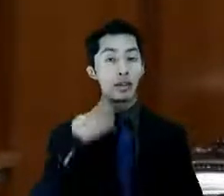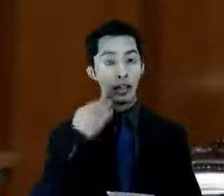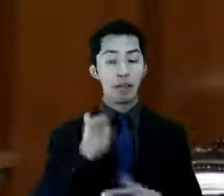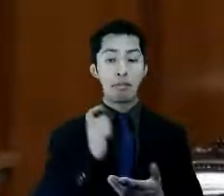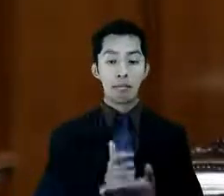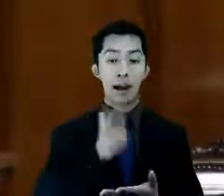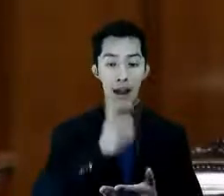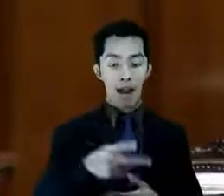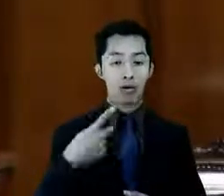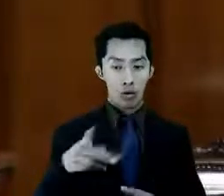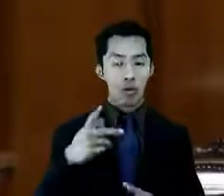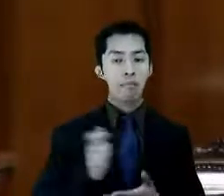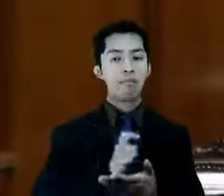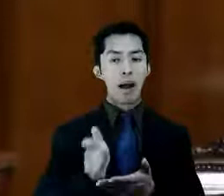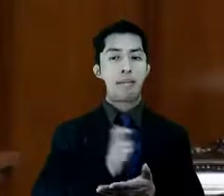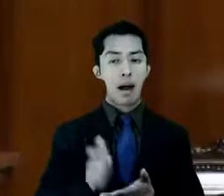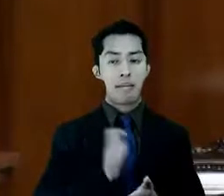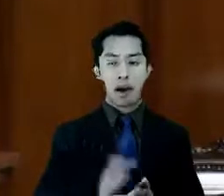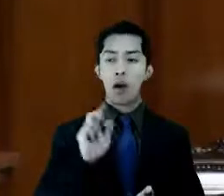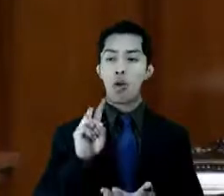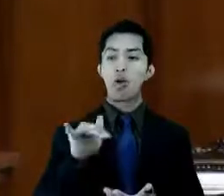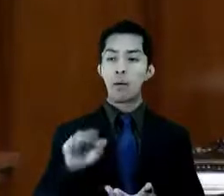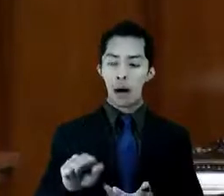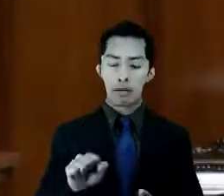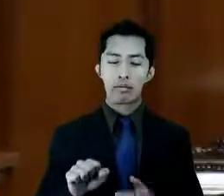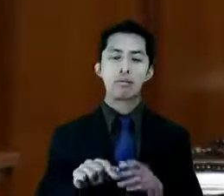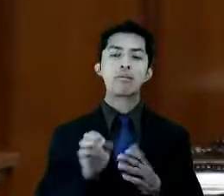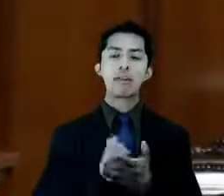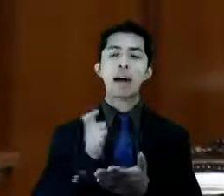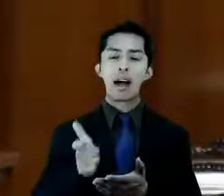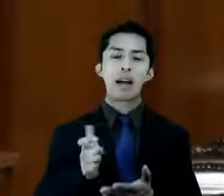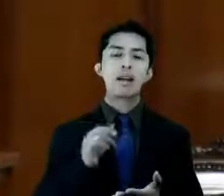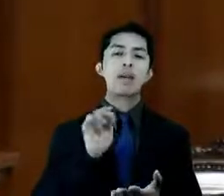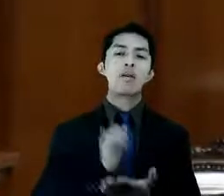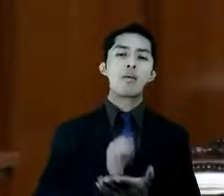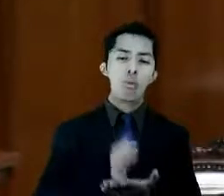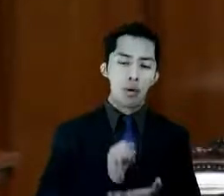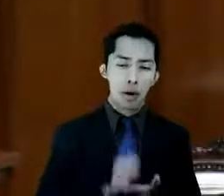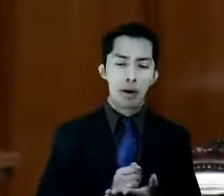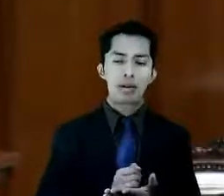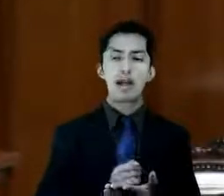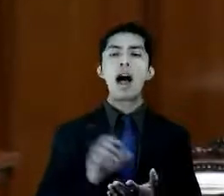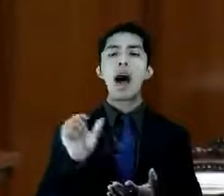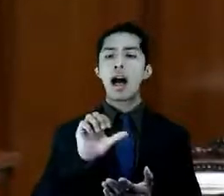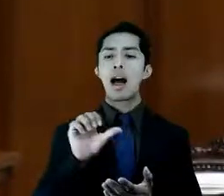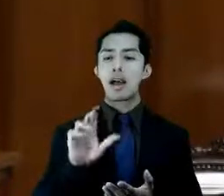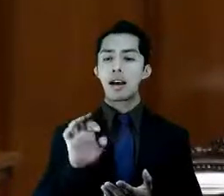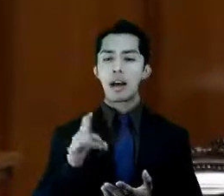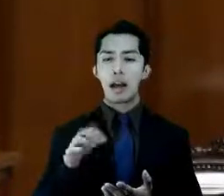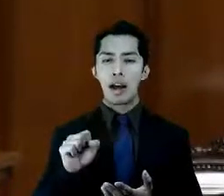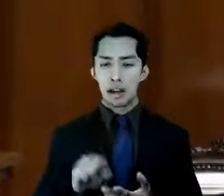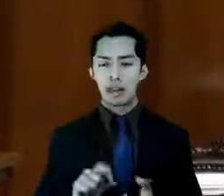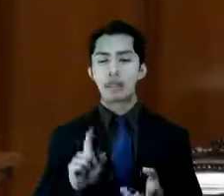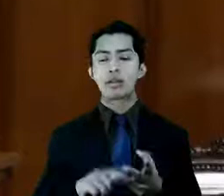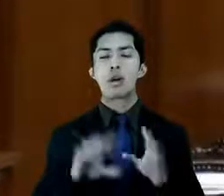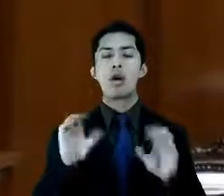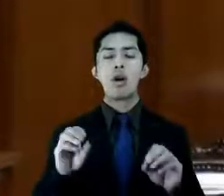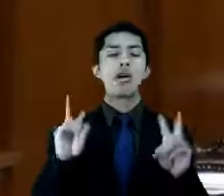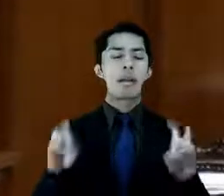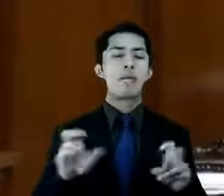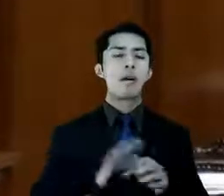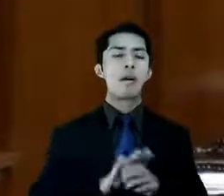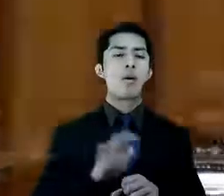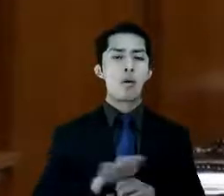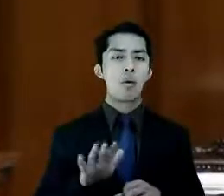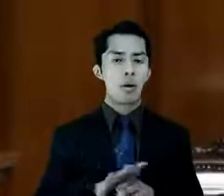de obligaciones en UMAS, llámese impuestos, llámese recargas, llámese el tema de todo